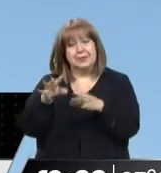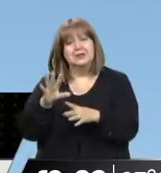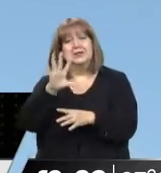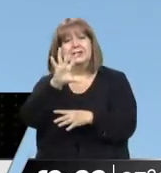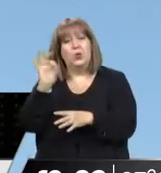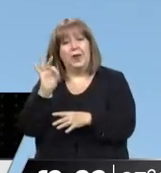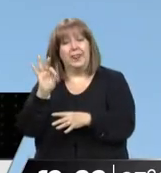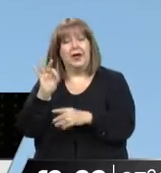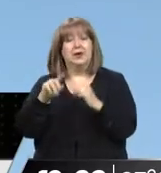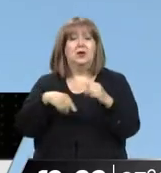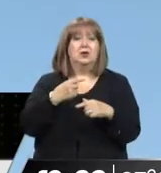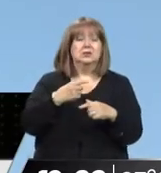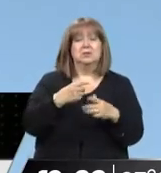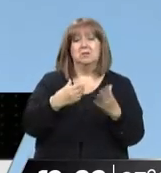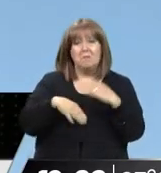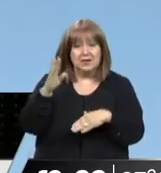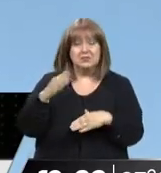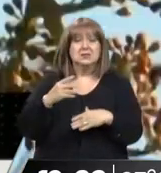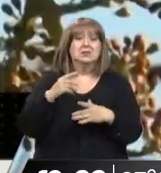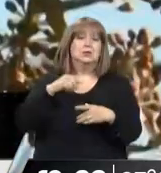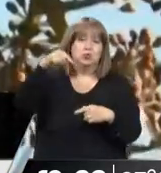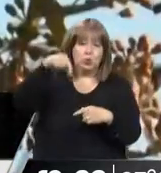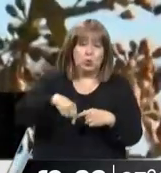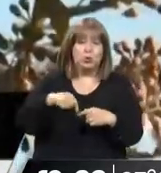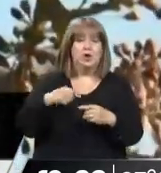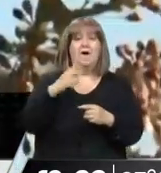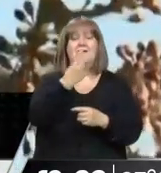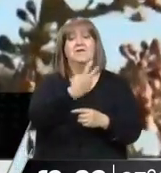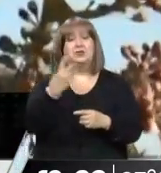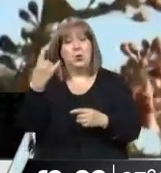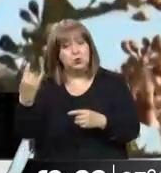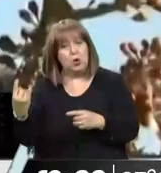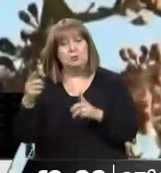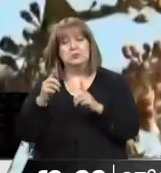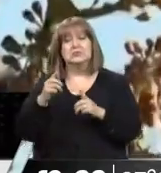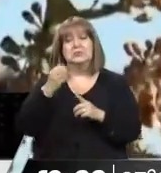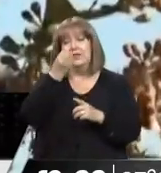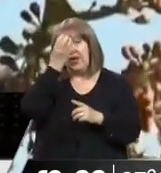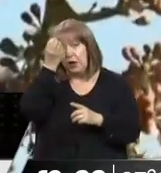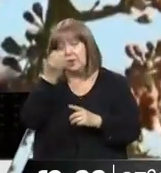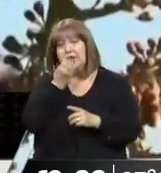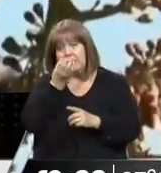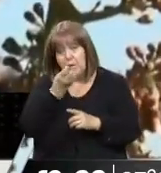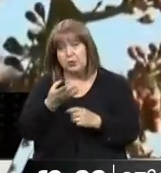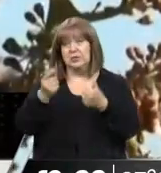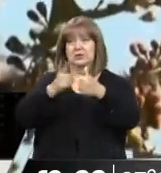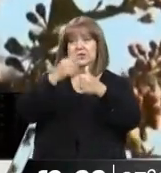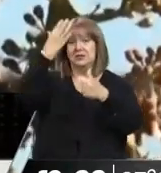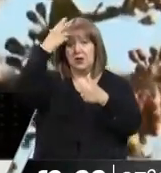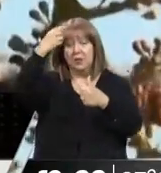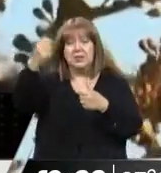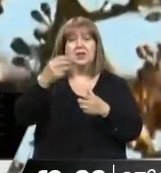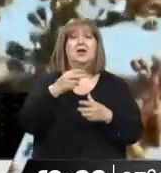territorio provincial. Los departamentos más afectados son los del sur, los del Valle de Uco, y en la zona este, Santa Rosa y San Martín, donde los